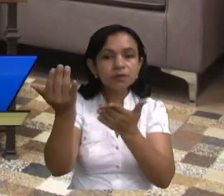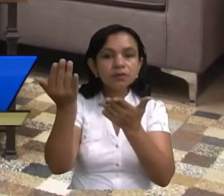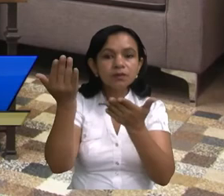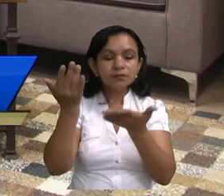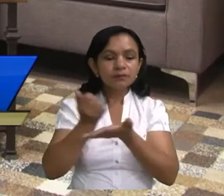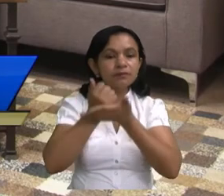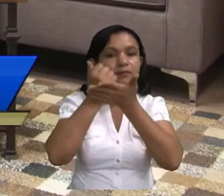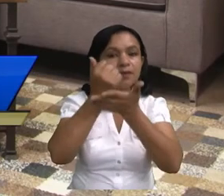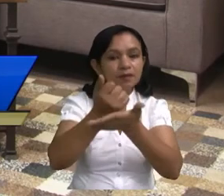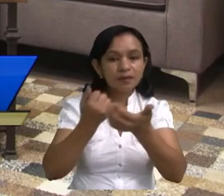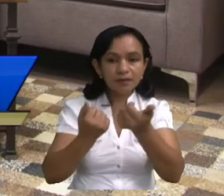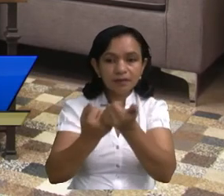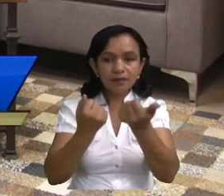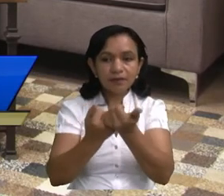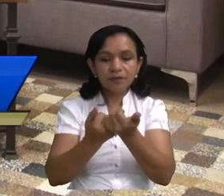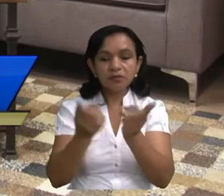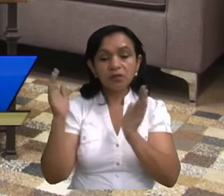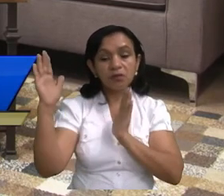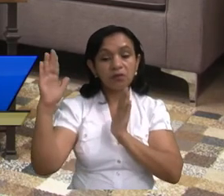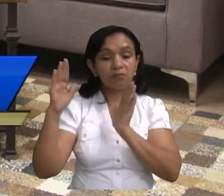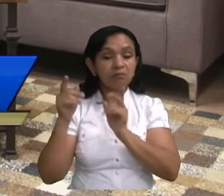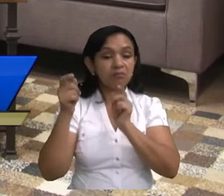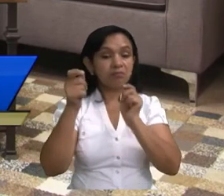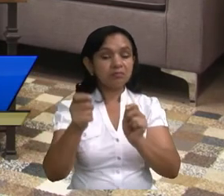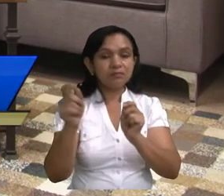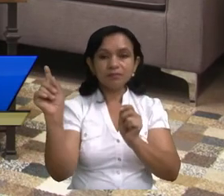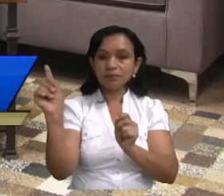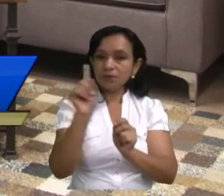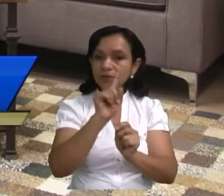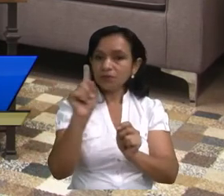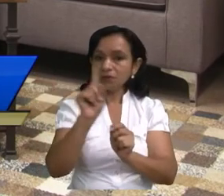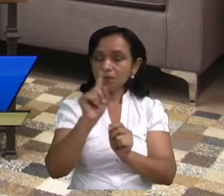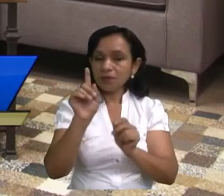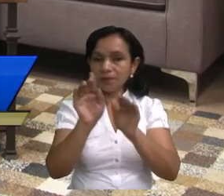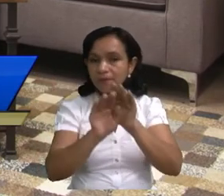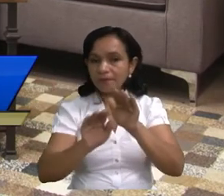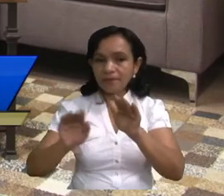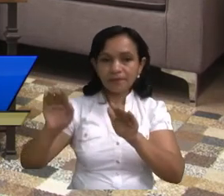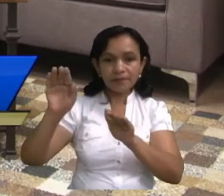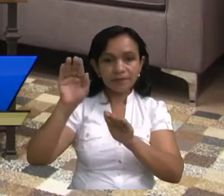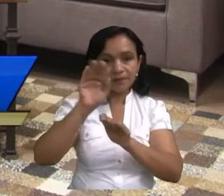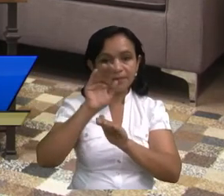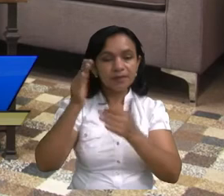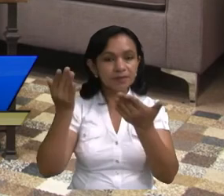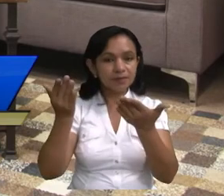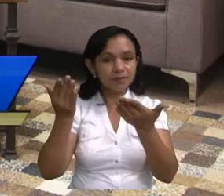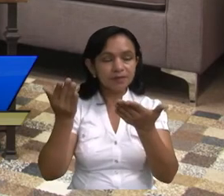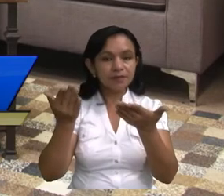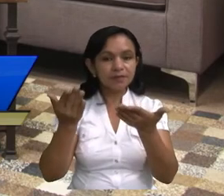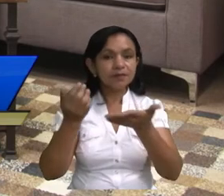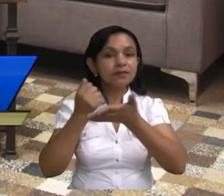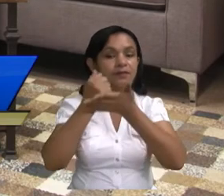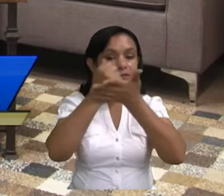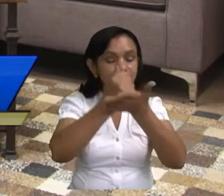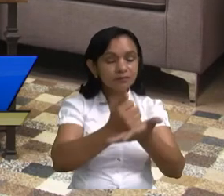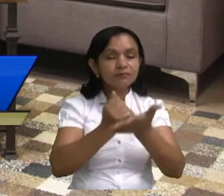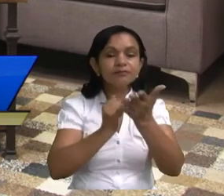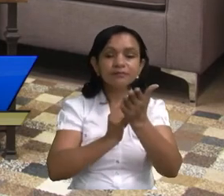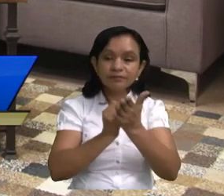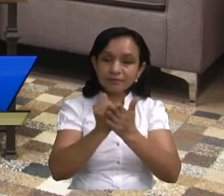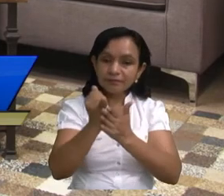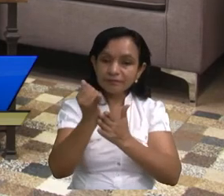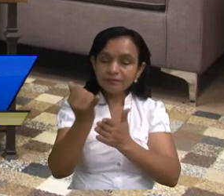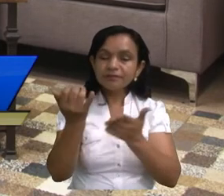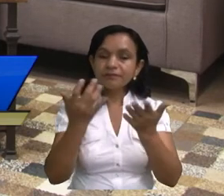aportar, no es para tener el título y ganar un poco más, sino que es más bien para esa investigación que